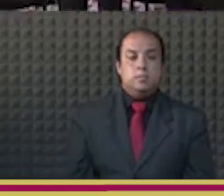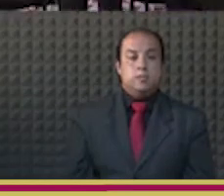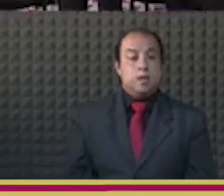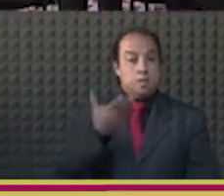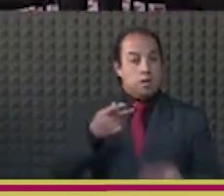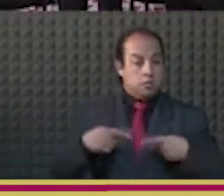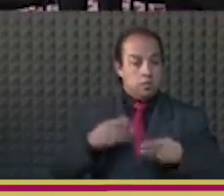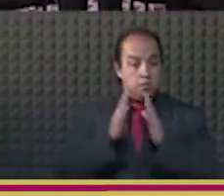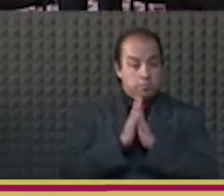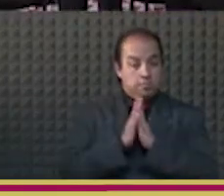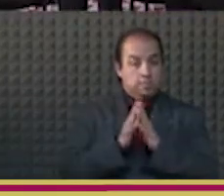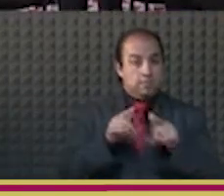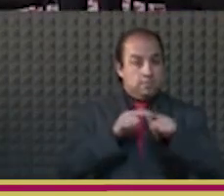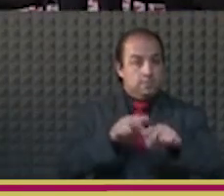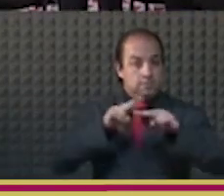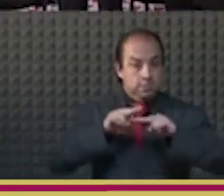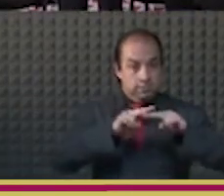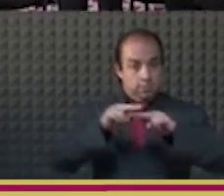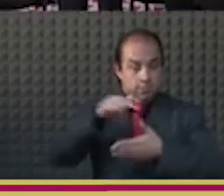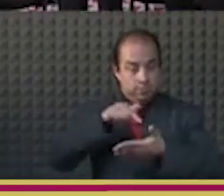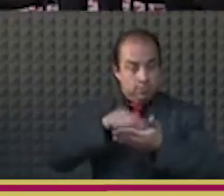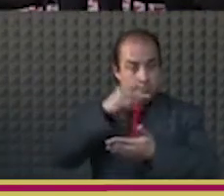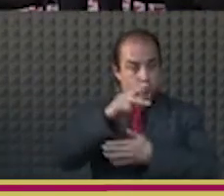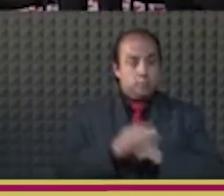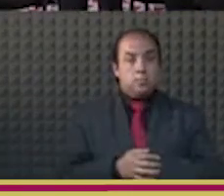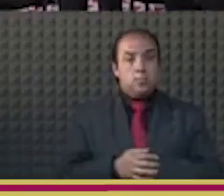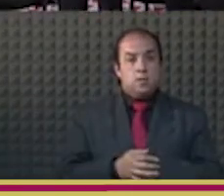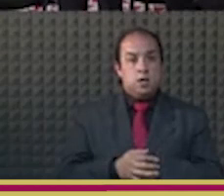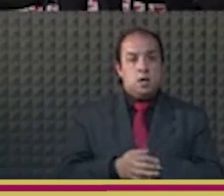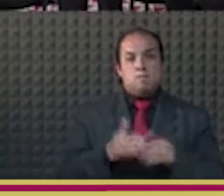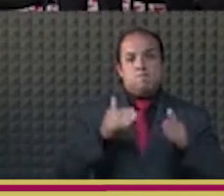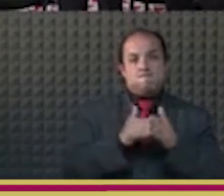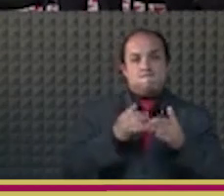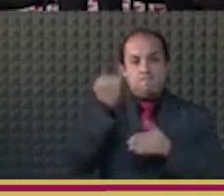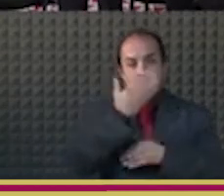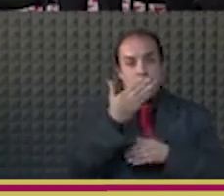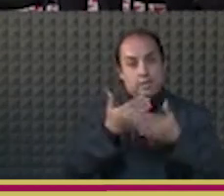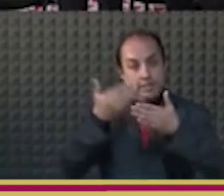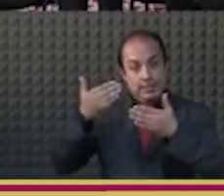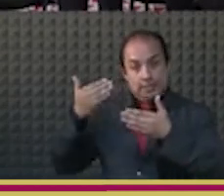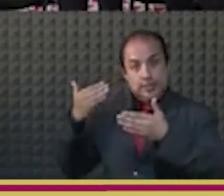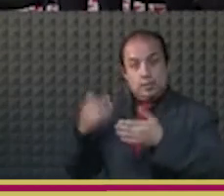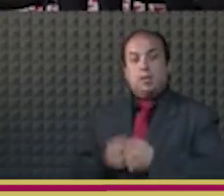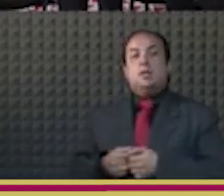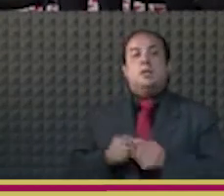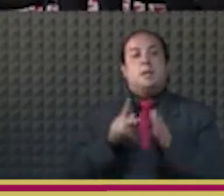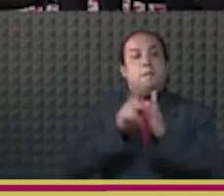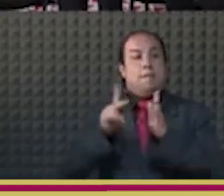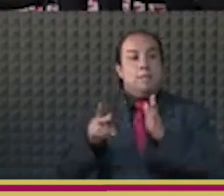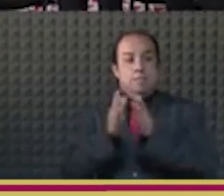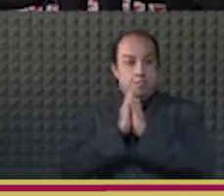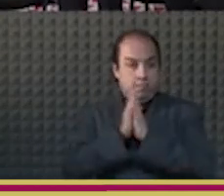Pedimos a las personas, por favor, se mantengan sentadas en sus lugares para no entorpecer las imágenes de la parte posterior de la prensa, por favor.